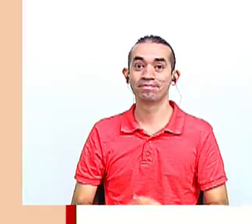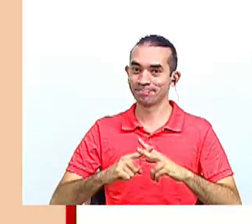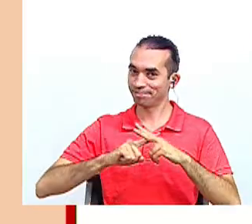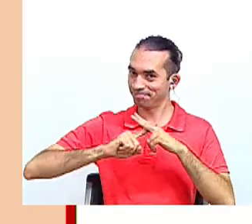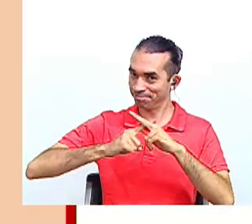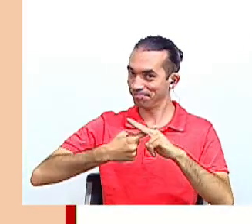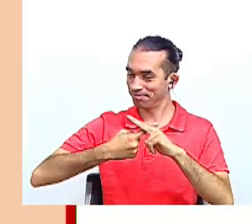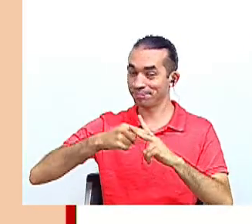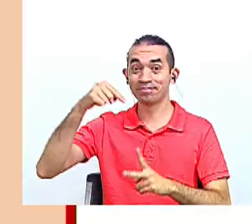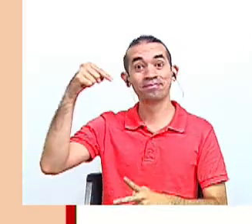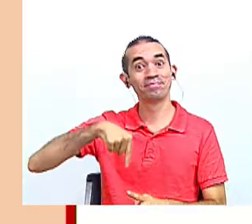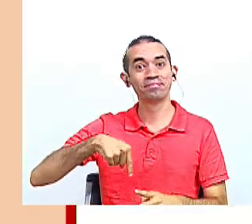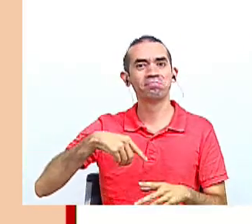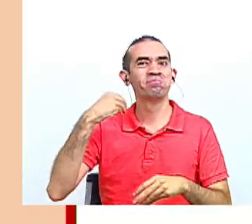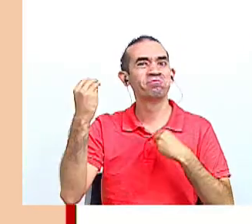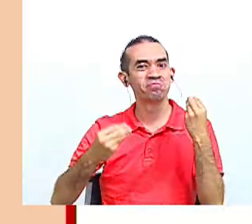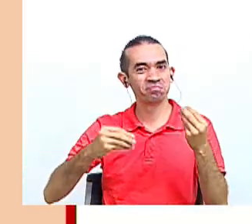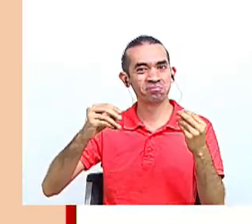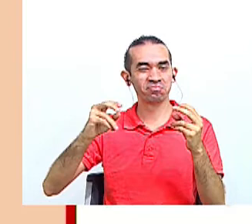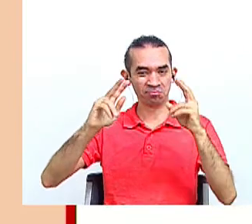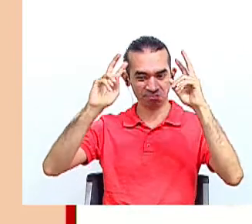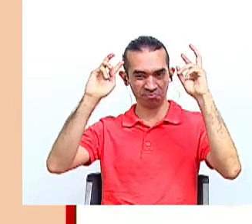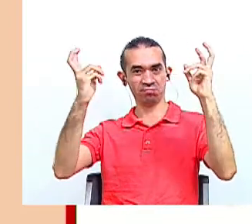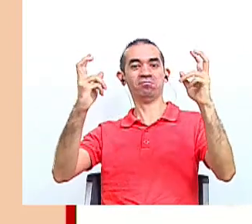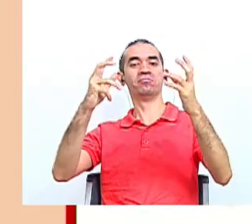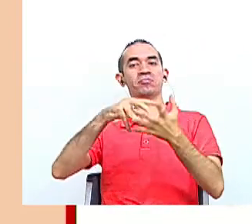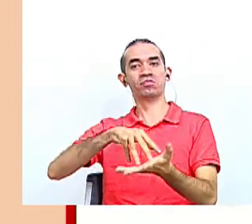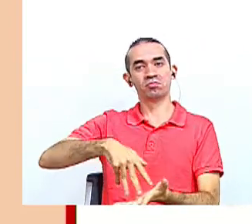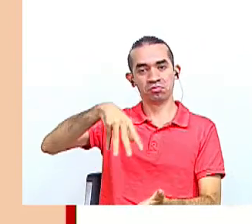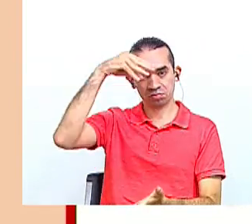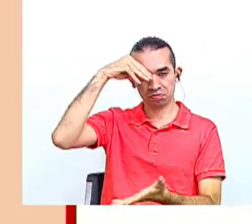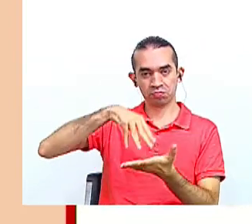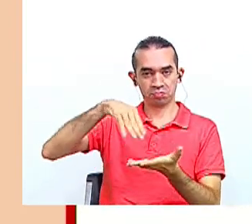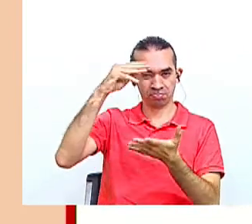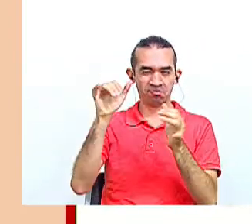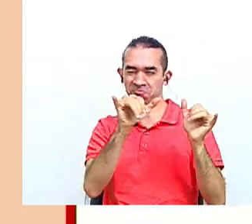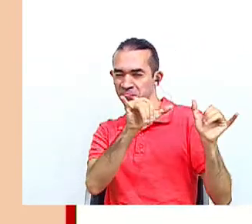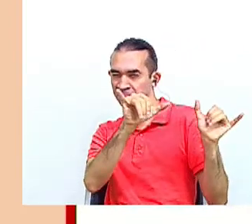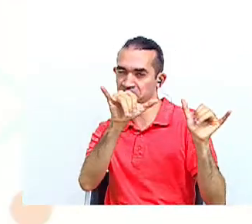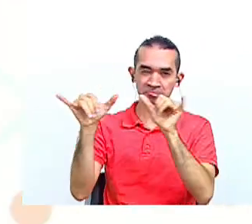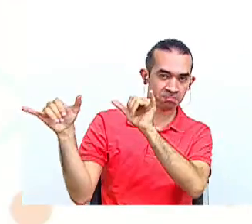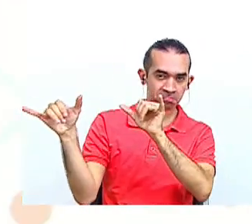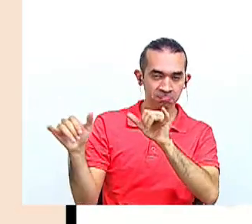Iniciamos. Hoy hemos llamado a este programa Aprendiendo de Congruencia.